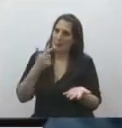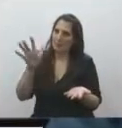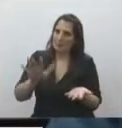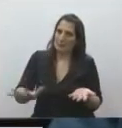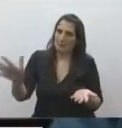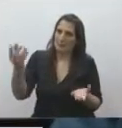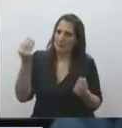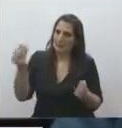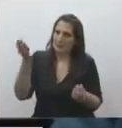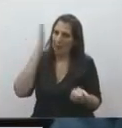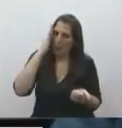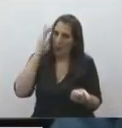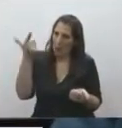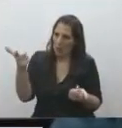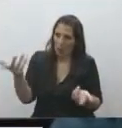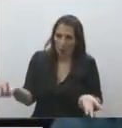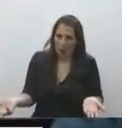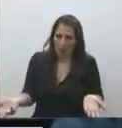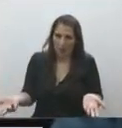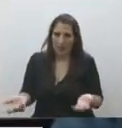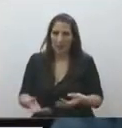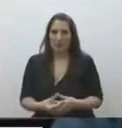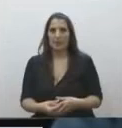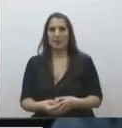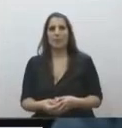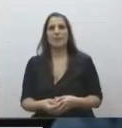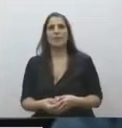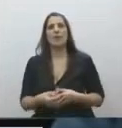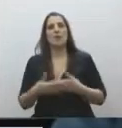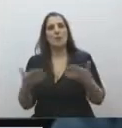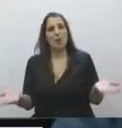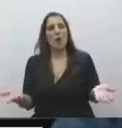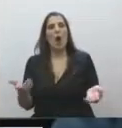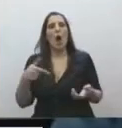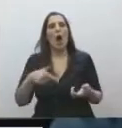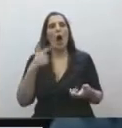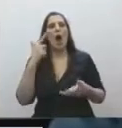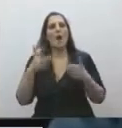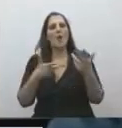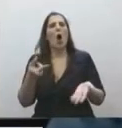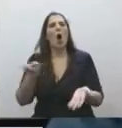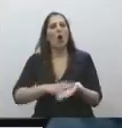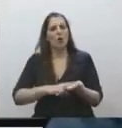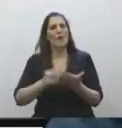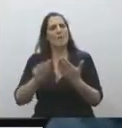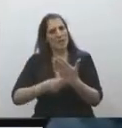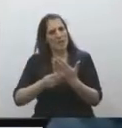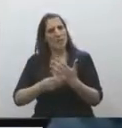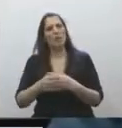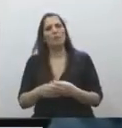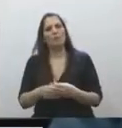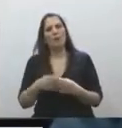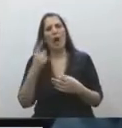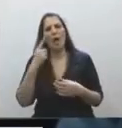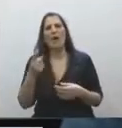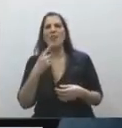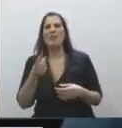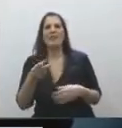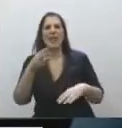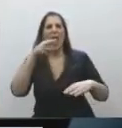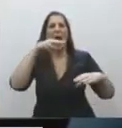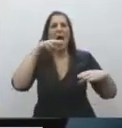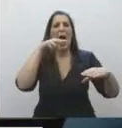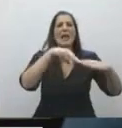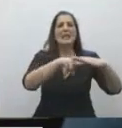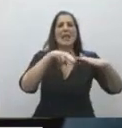equivocado este rumbo. Pero no volver para atrás, sino salir con algo nuevo, ¿no? Y de ahí es que Argentina Federal se ha juntado